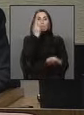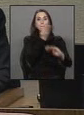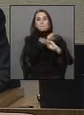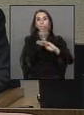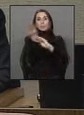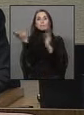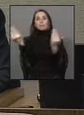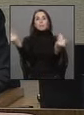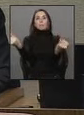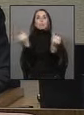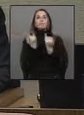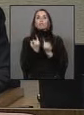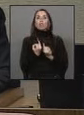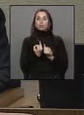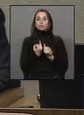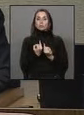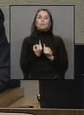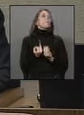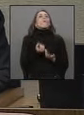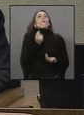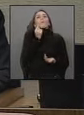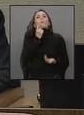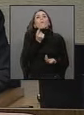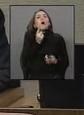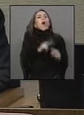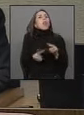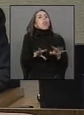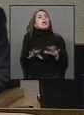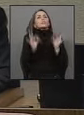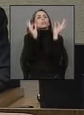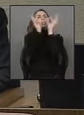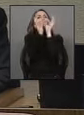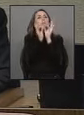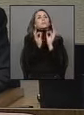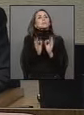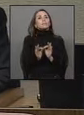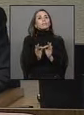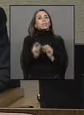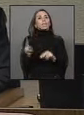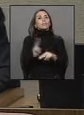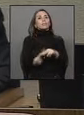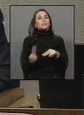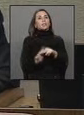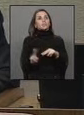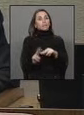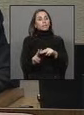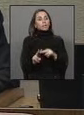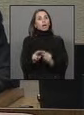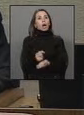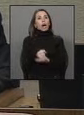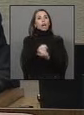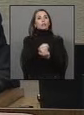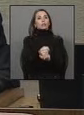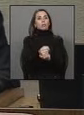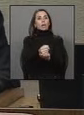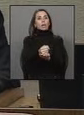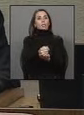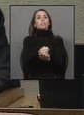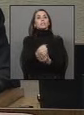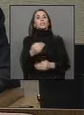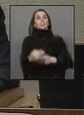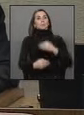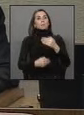la información respecto a cuáles son las acciones específicas que están llevando a cabo para ayudar a que los procesos